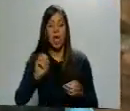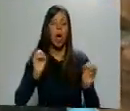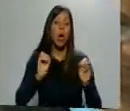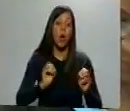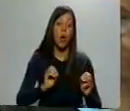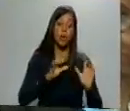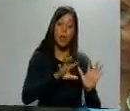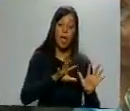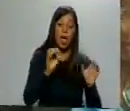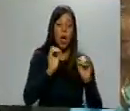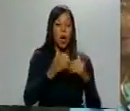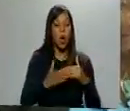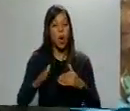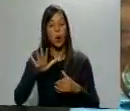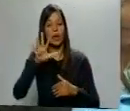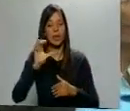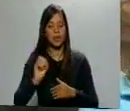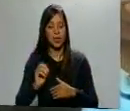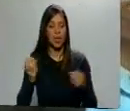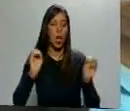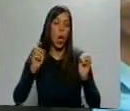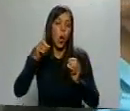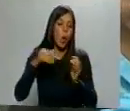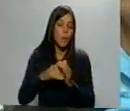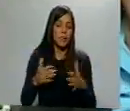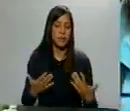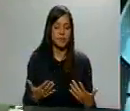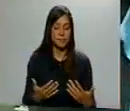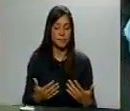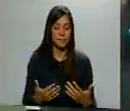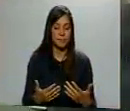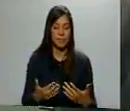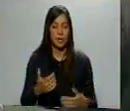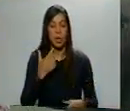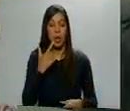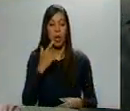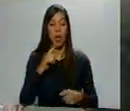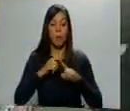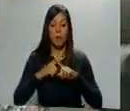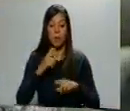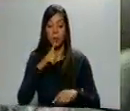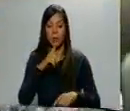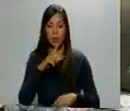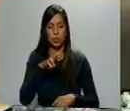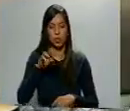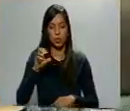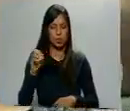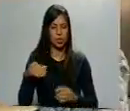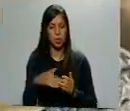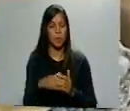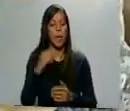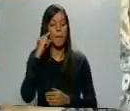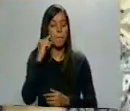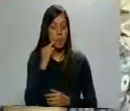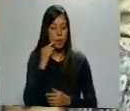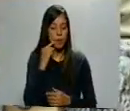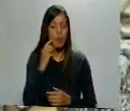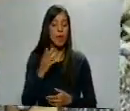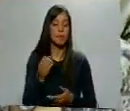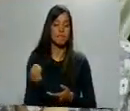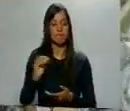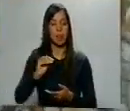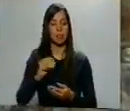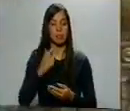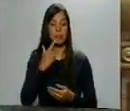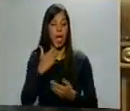unidades tributarias o a 1000 unidades tributarias, que puede ser de 100, de 200 mil bolívares, Presidenta, que son multas que para